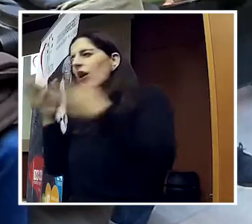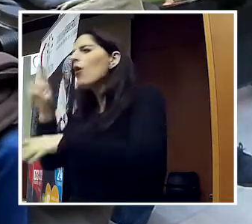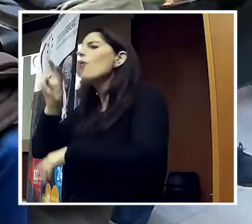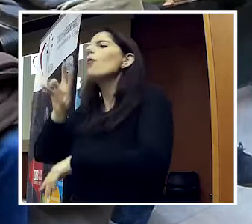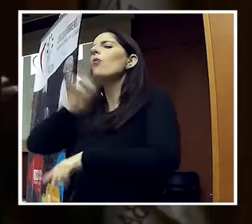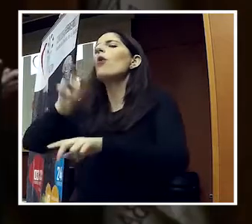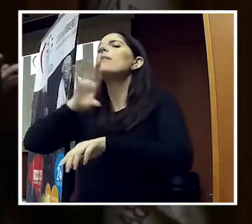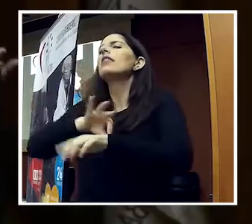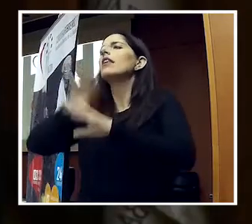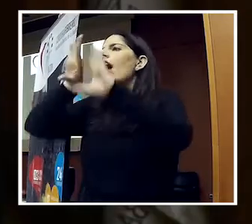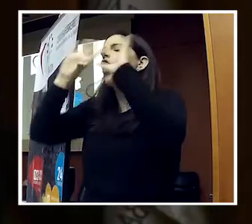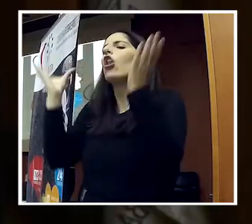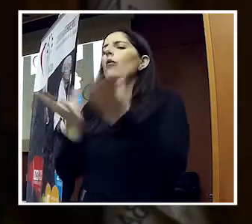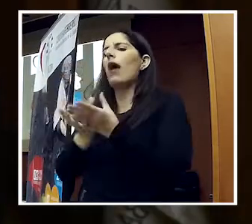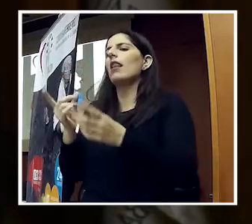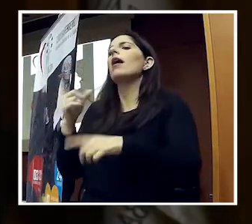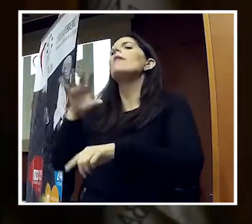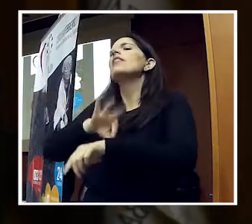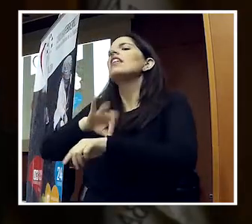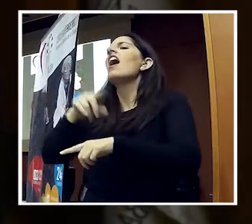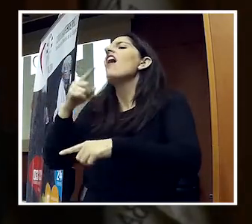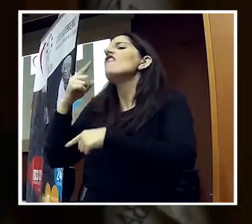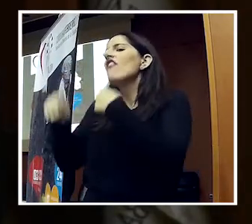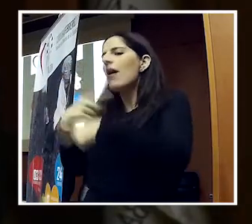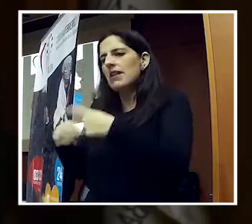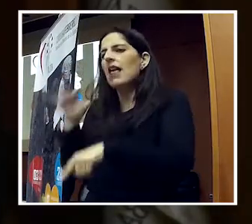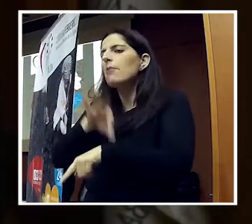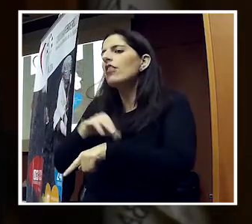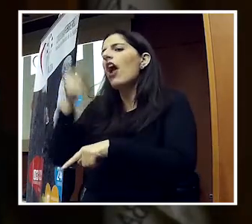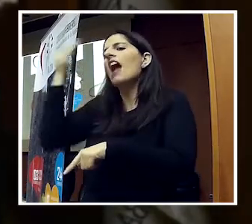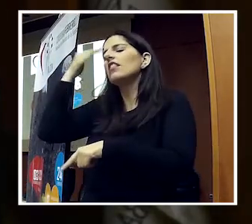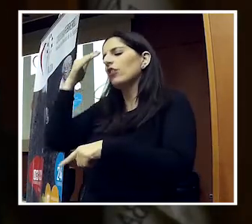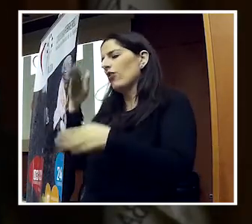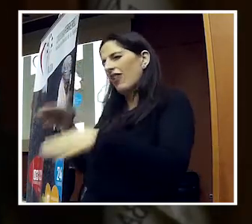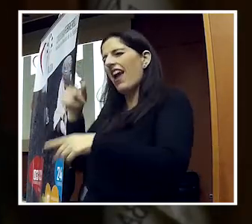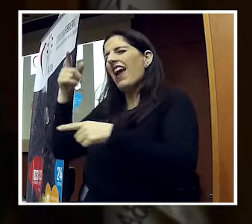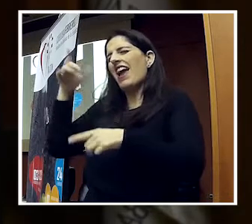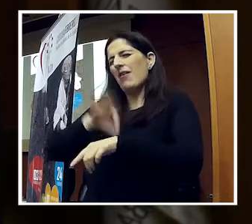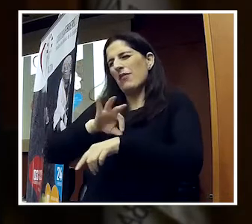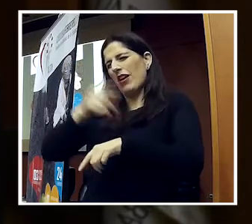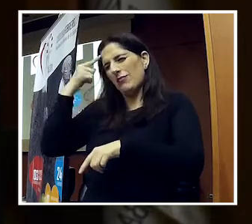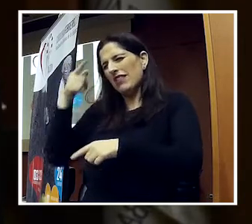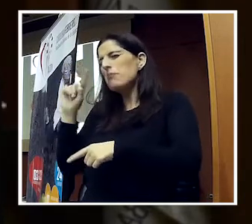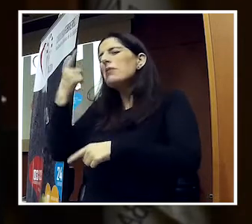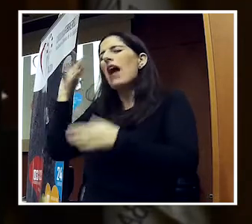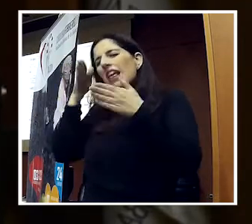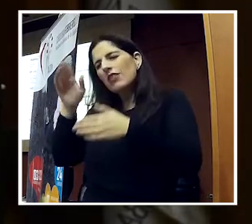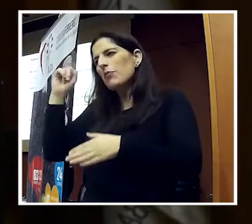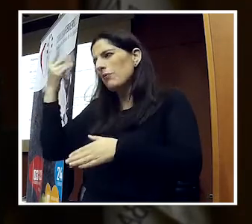que es ni más ni menos que la medicina de familia o la medicina de atención primaria, con la visión global que esto supone para todos nosotros, ¿no?